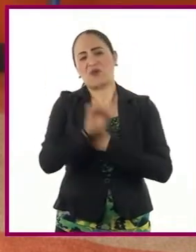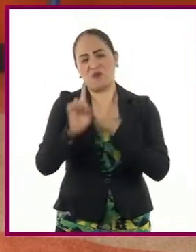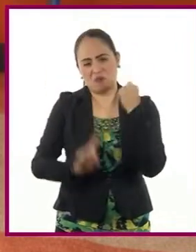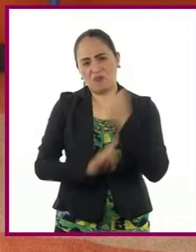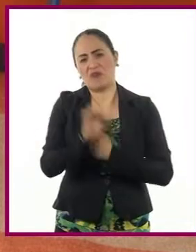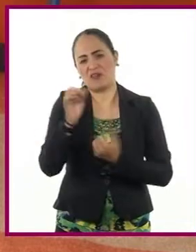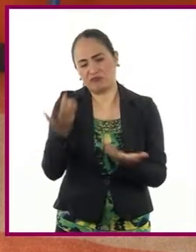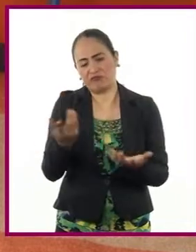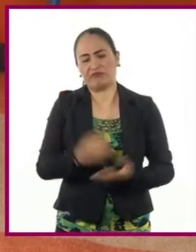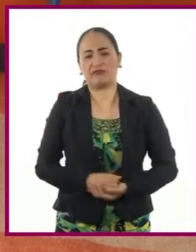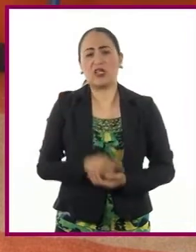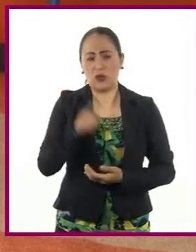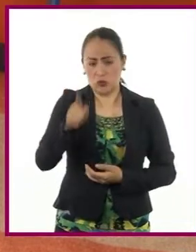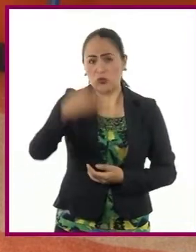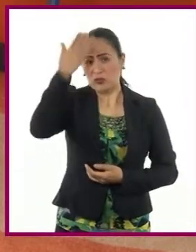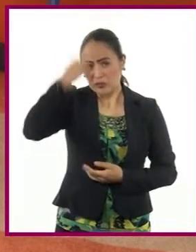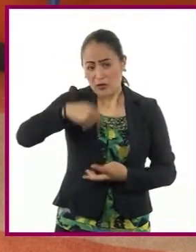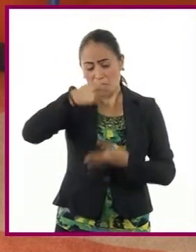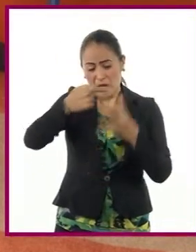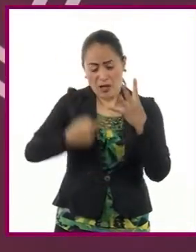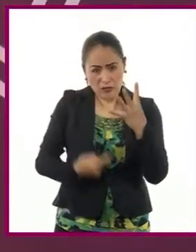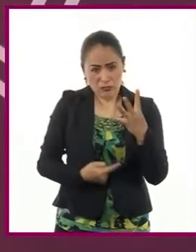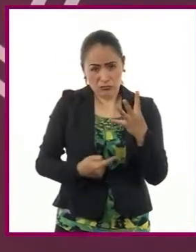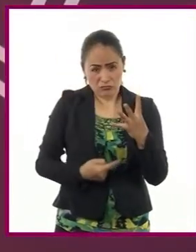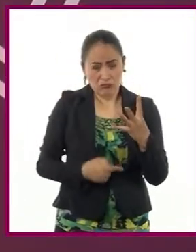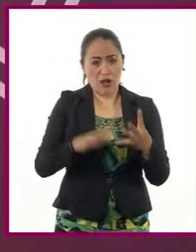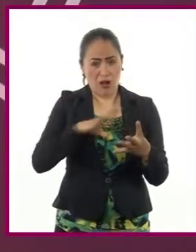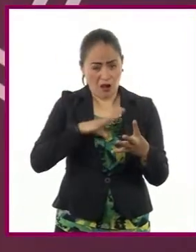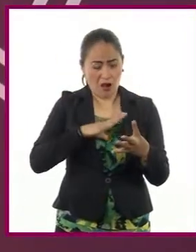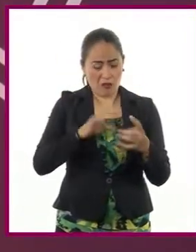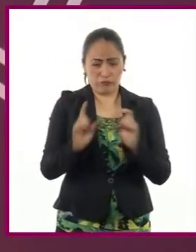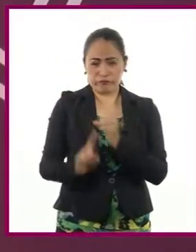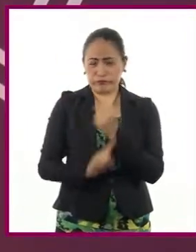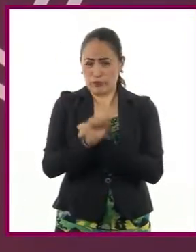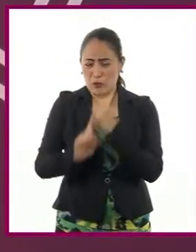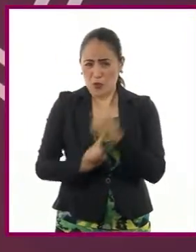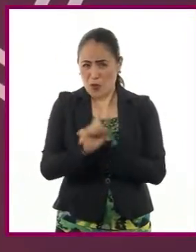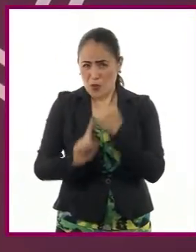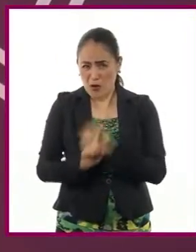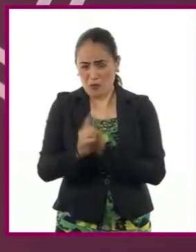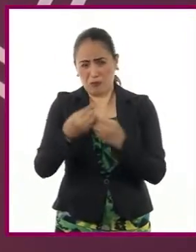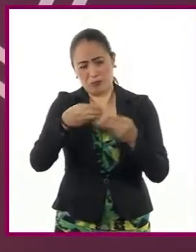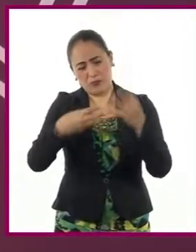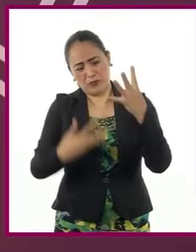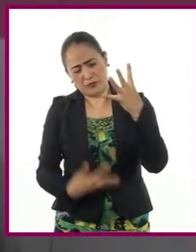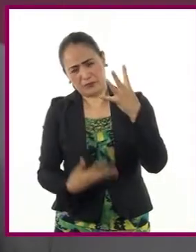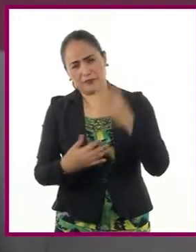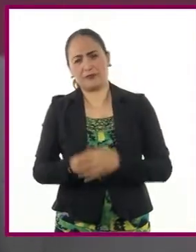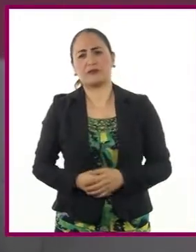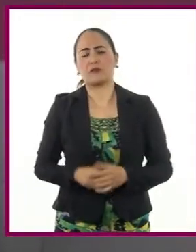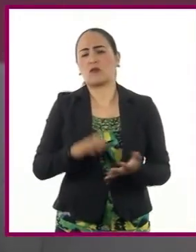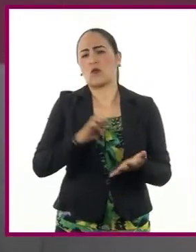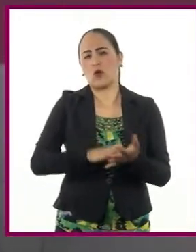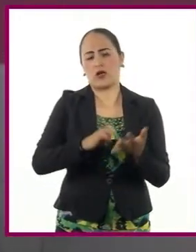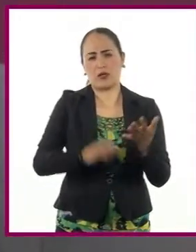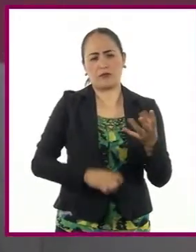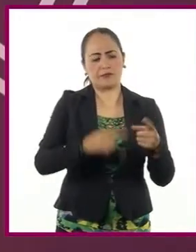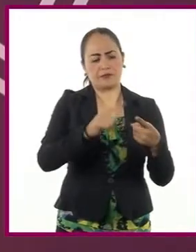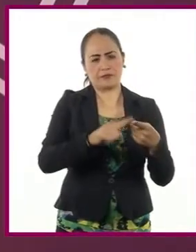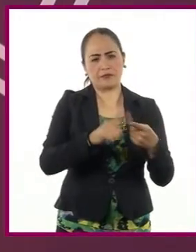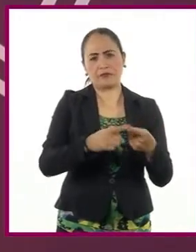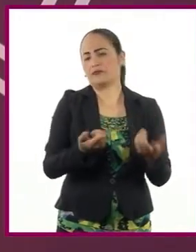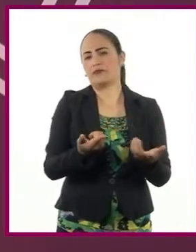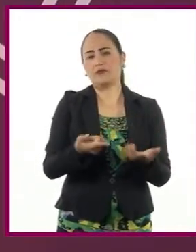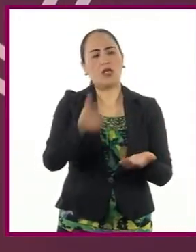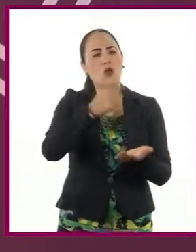hay varios tipos de conflictos? Los conflictos interpersonales se dan en espacios donde convives con